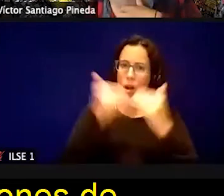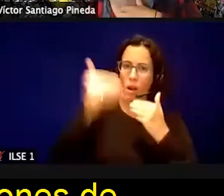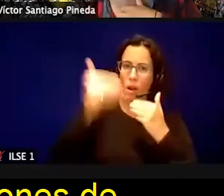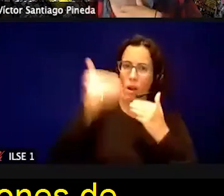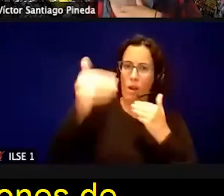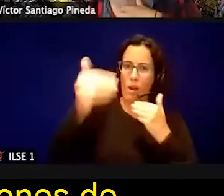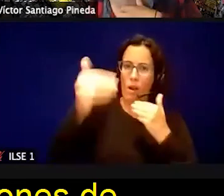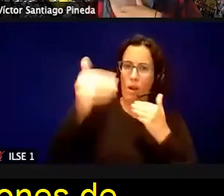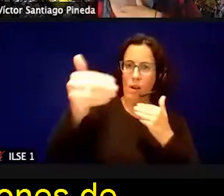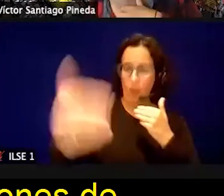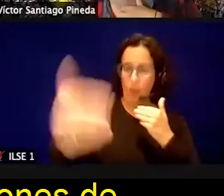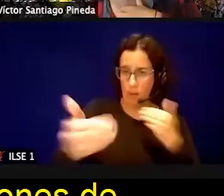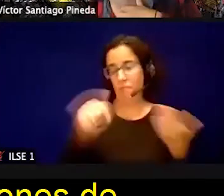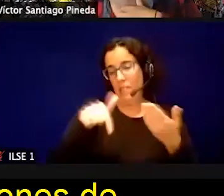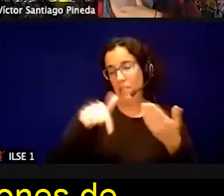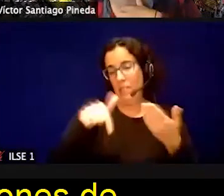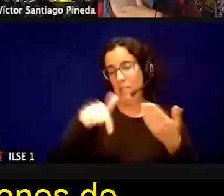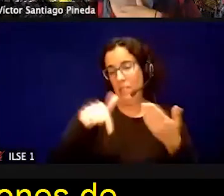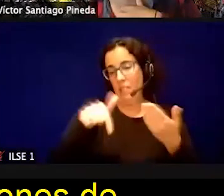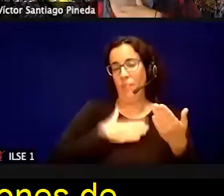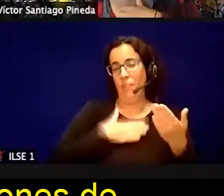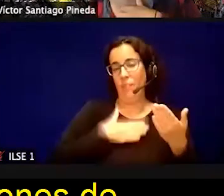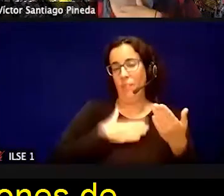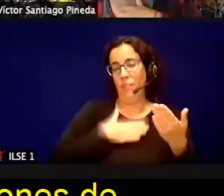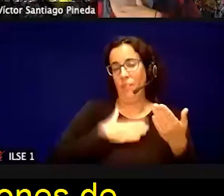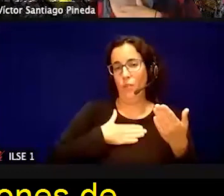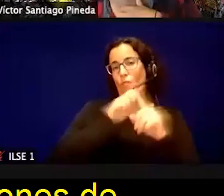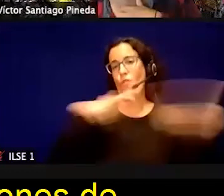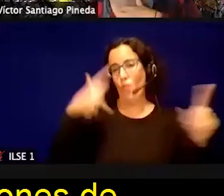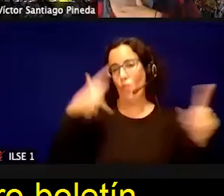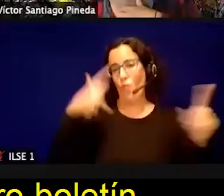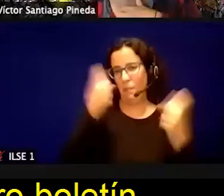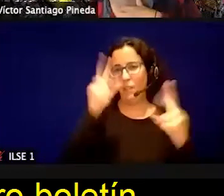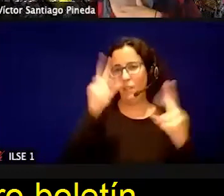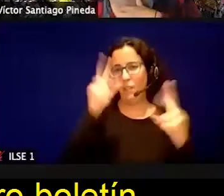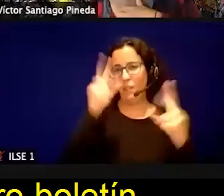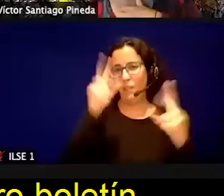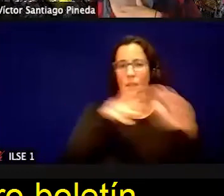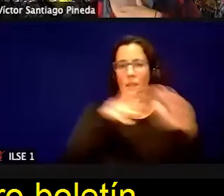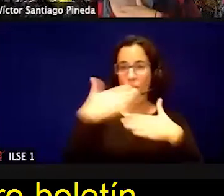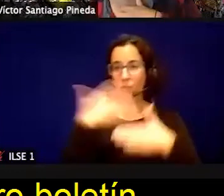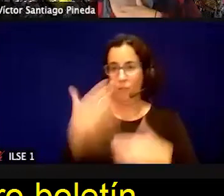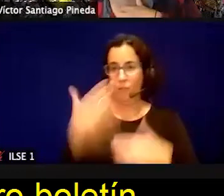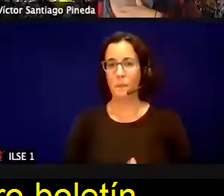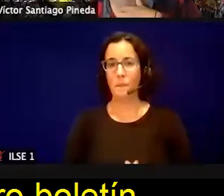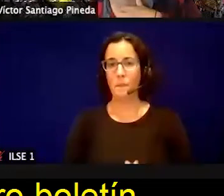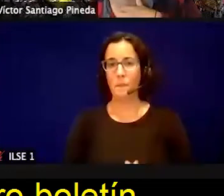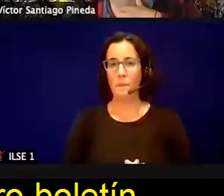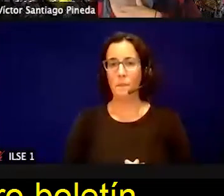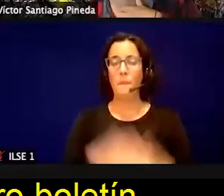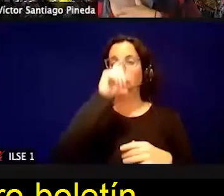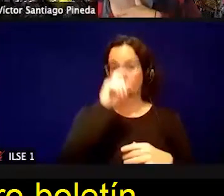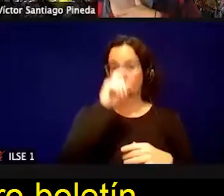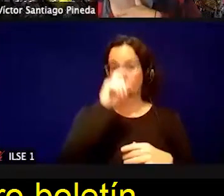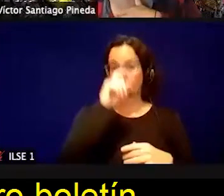de nuestro foro de expertos en accesibilidad e innovación. Recordaros, mientras vamos rellenando